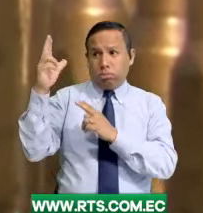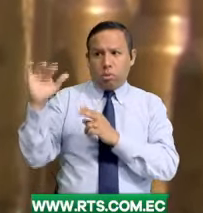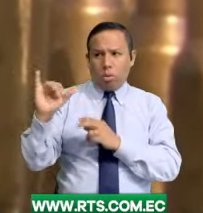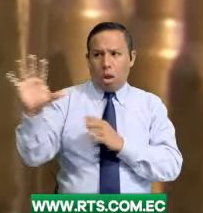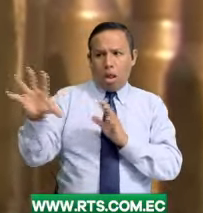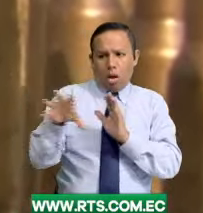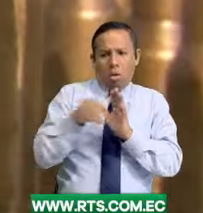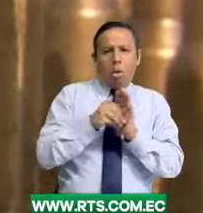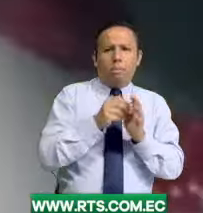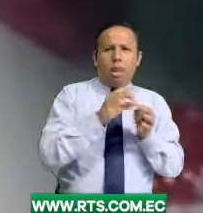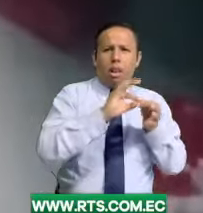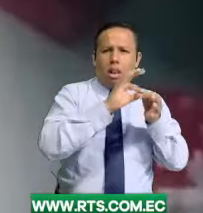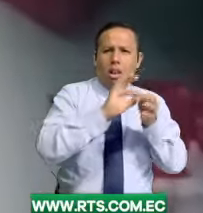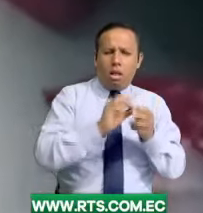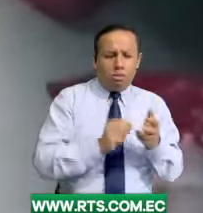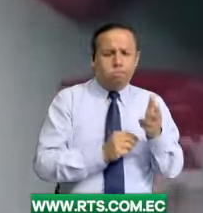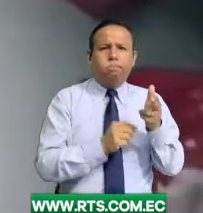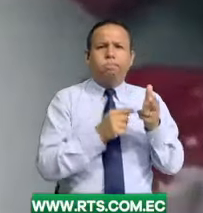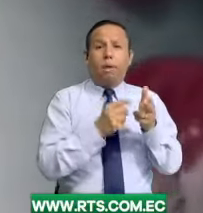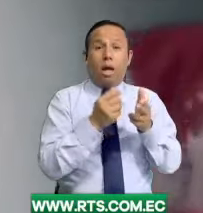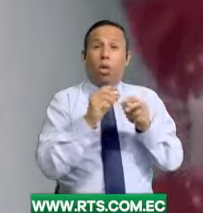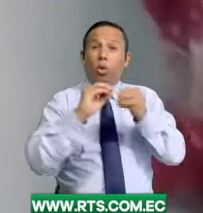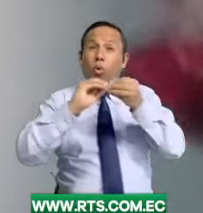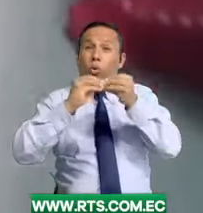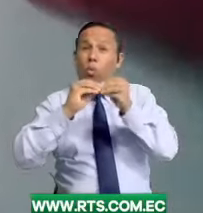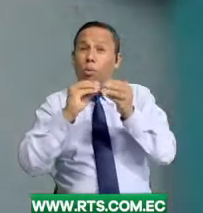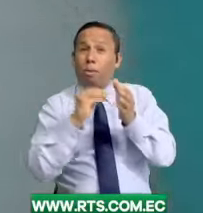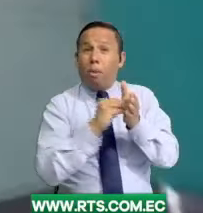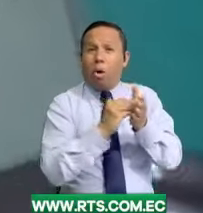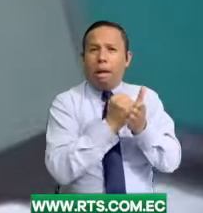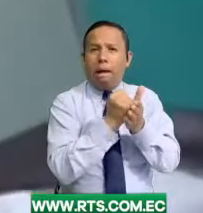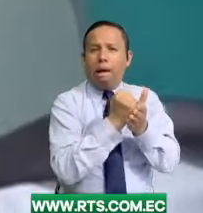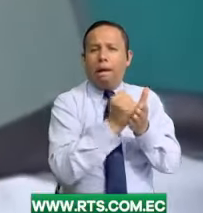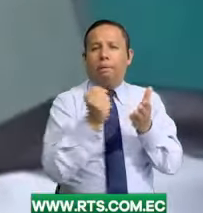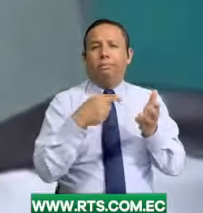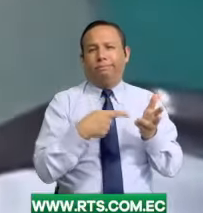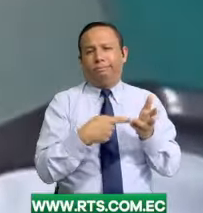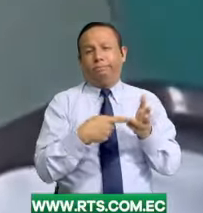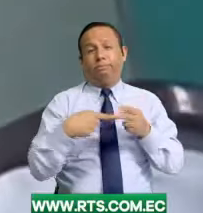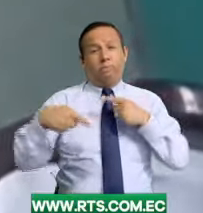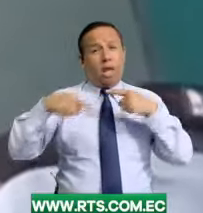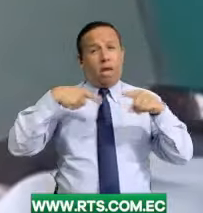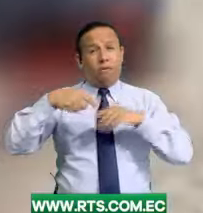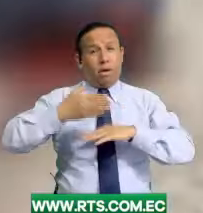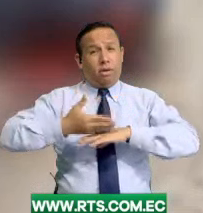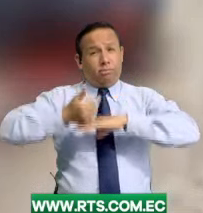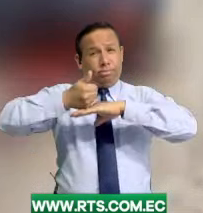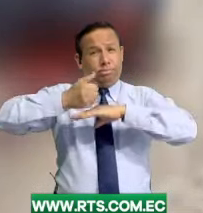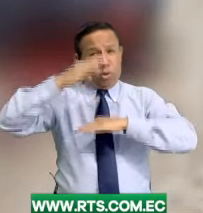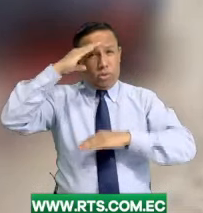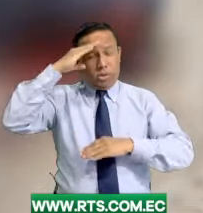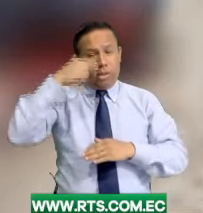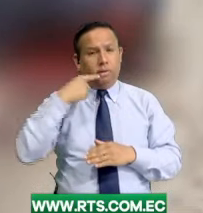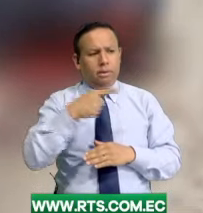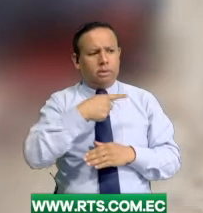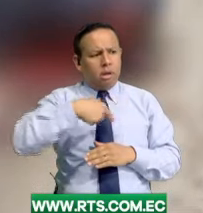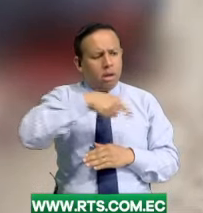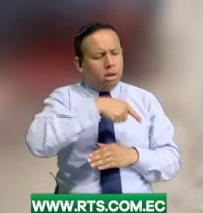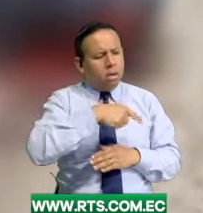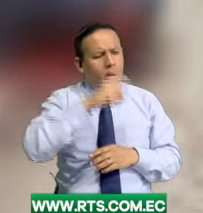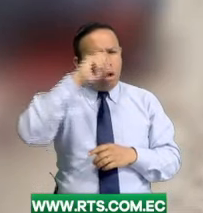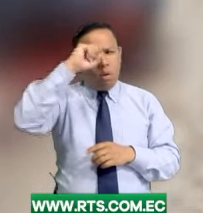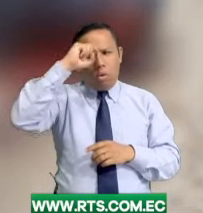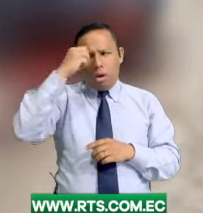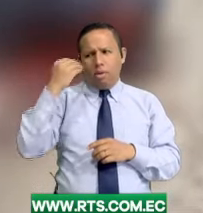armadas. Además, tenía la serie borrada. El jefe del distrito Nueva Prosperina recordó que con este tipo de armamento asesinaron